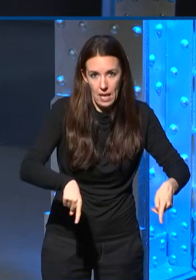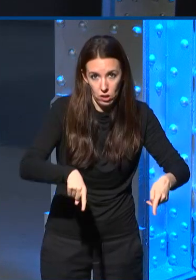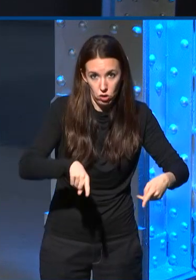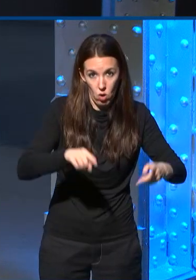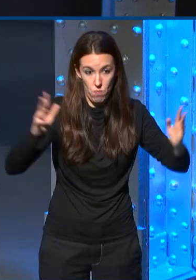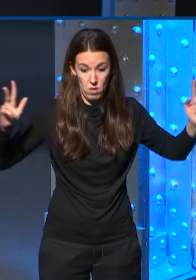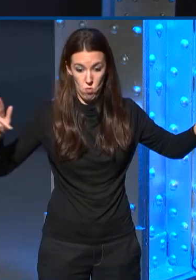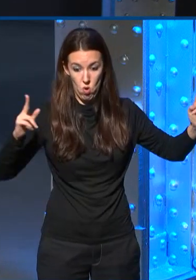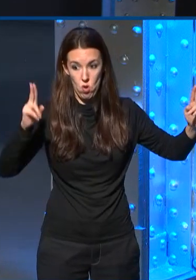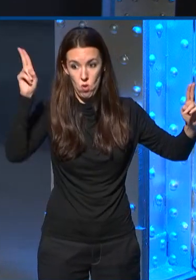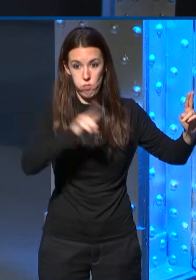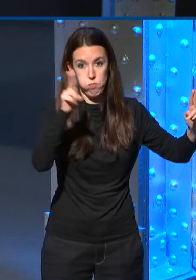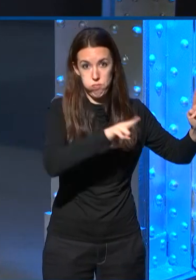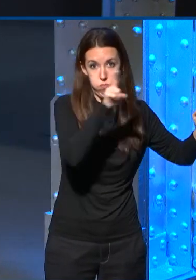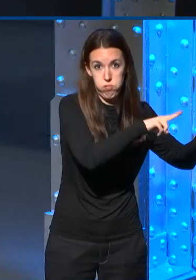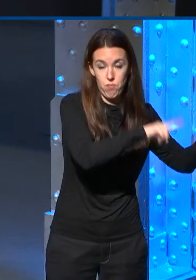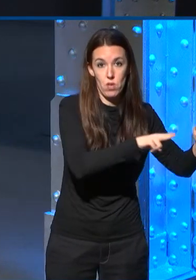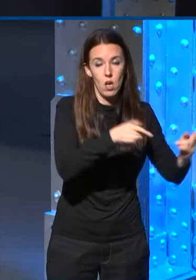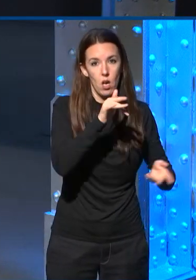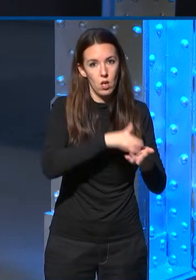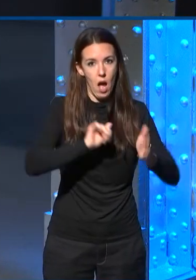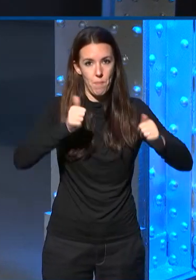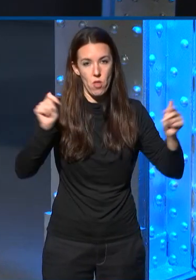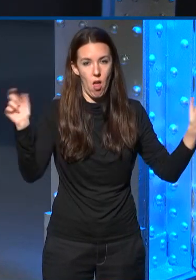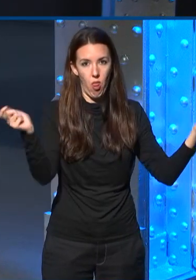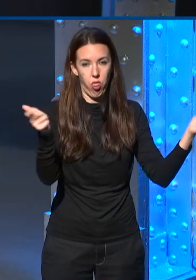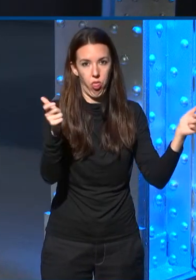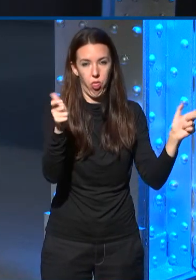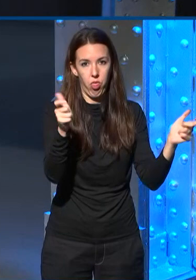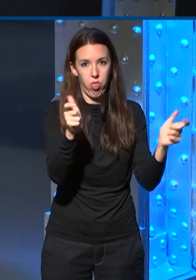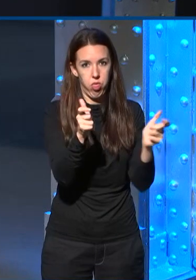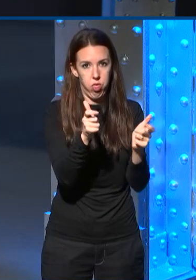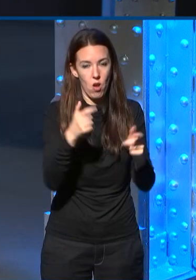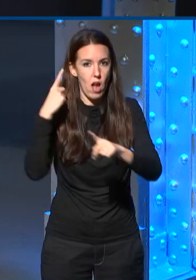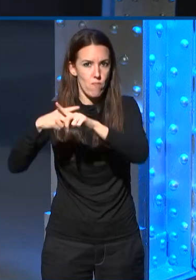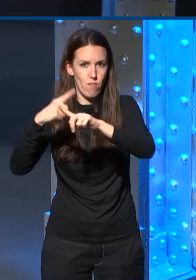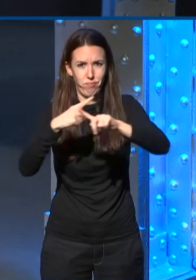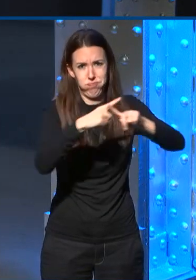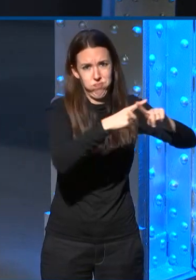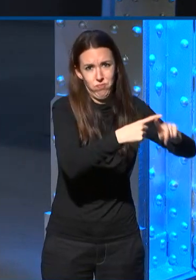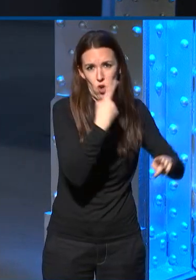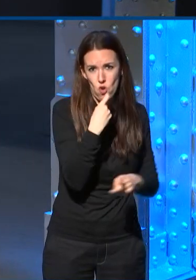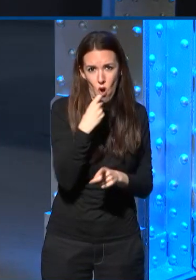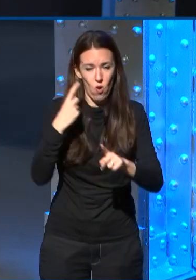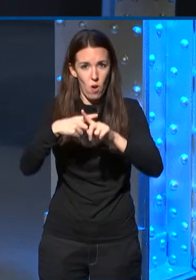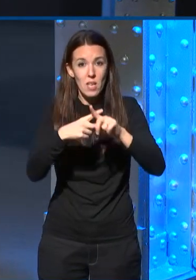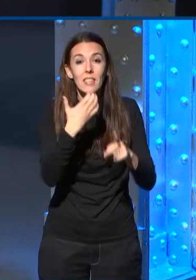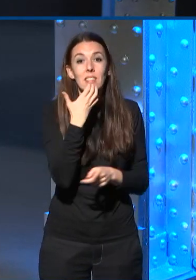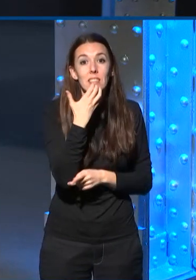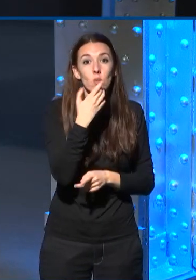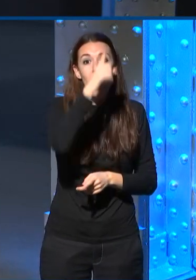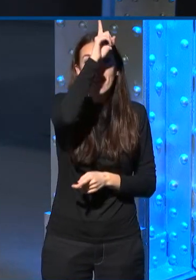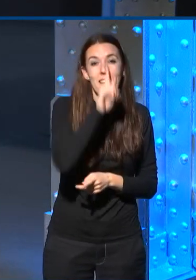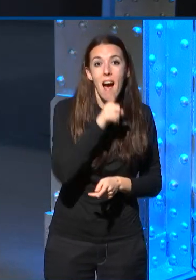esta aventura marciana, lo que vemos es que se nos empieza a llenar la pantalla de cruces rojas. Si marco una rayita naranja sobre